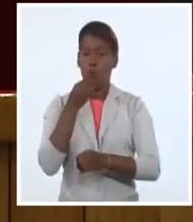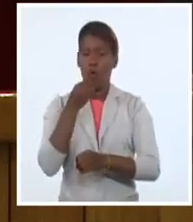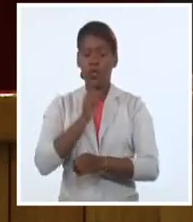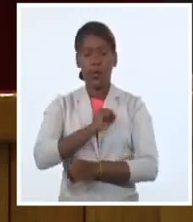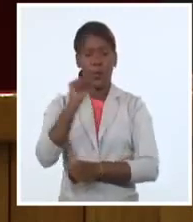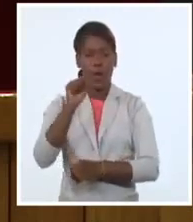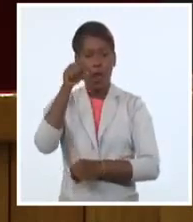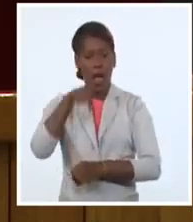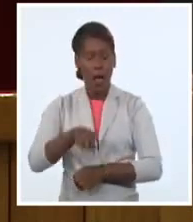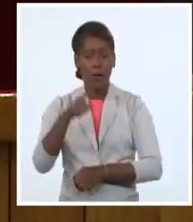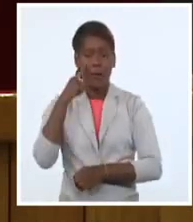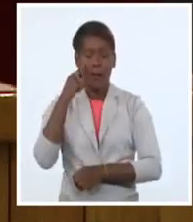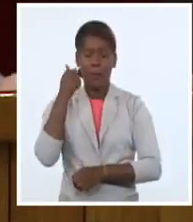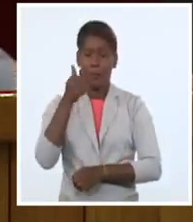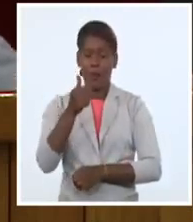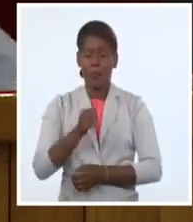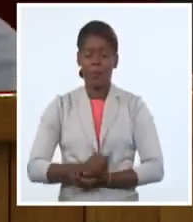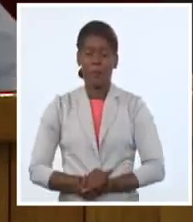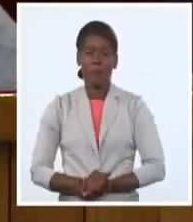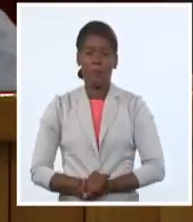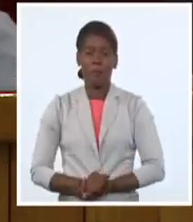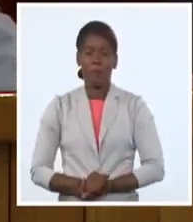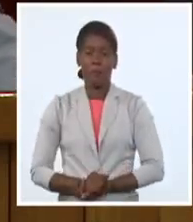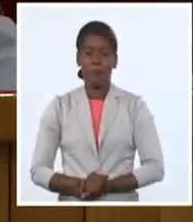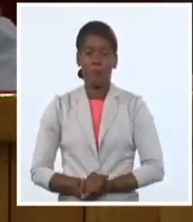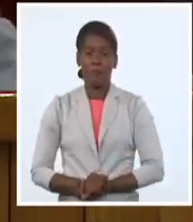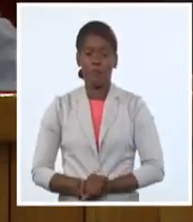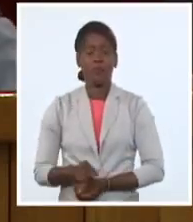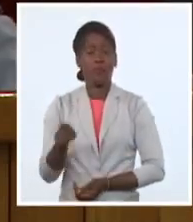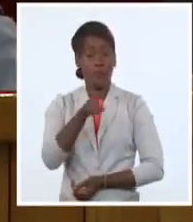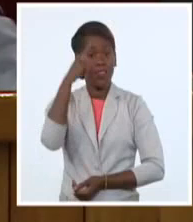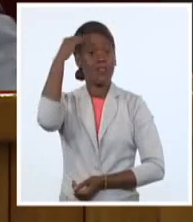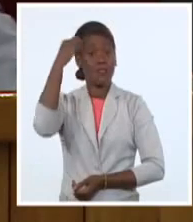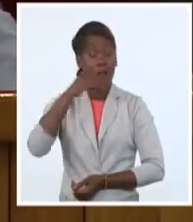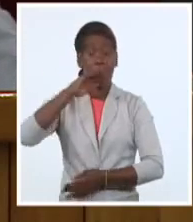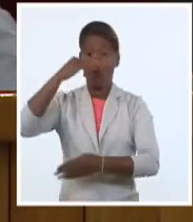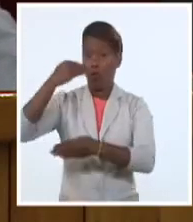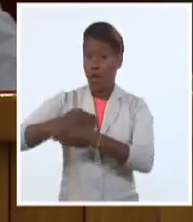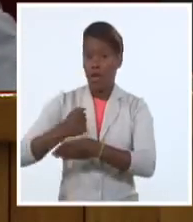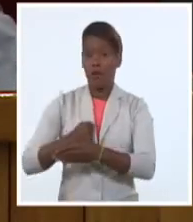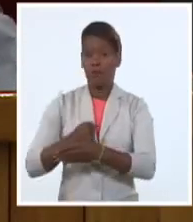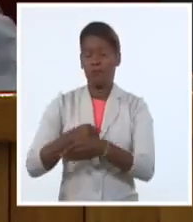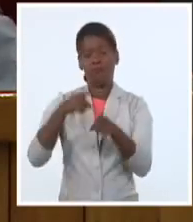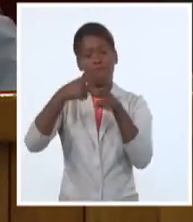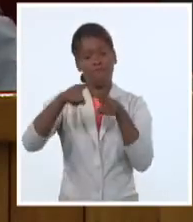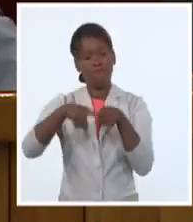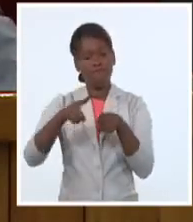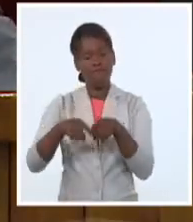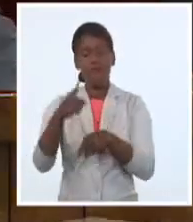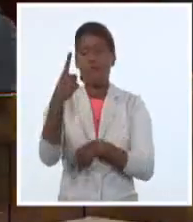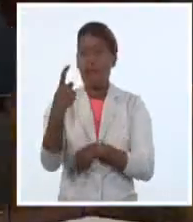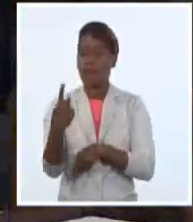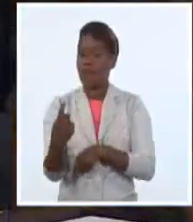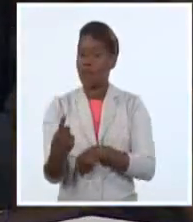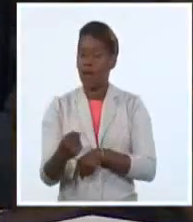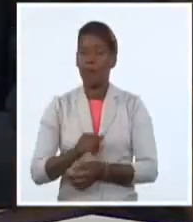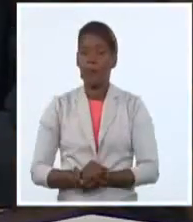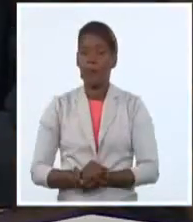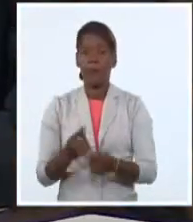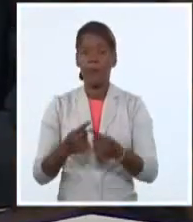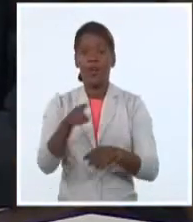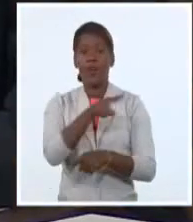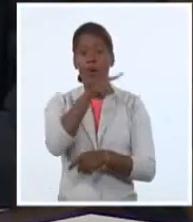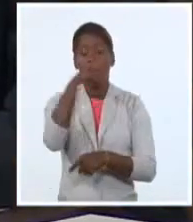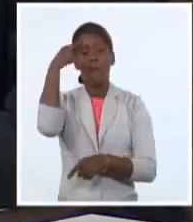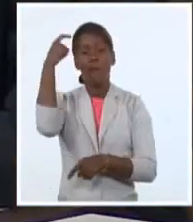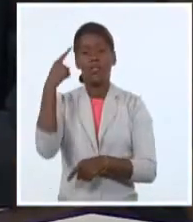difíciles. A sabiendas de que nuestra nación bloquea y sin recursos financieros disponibles, no podría aspirar a proteger a su población de la amenaza